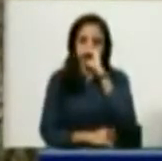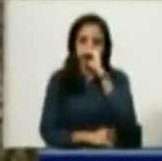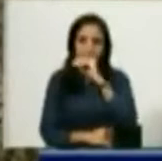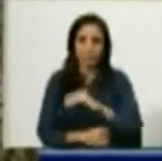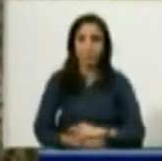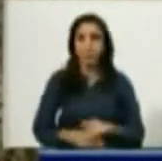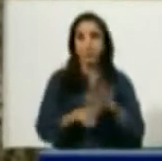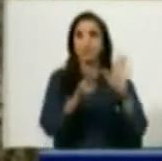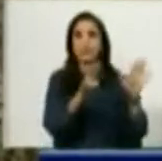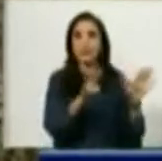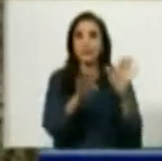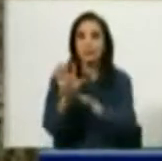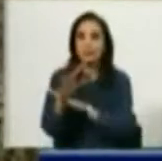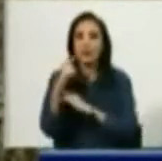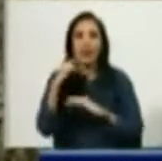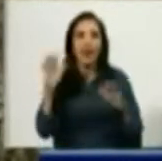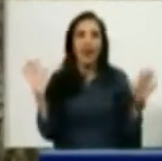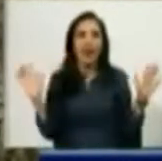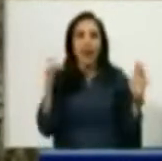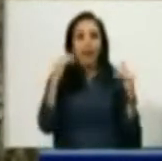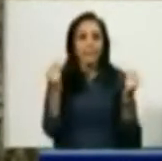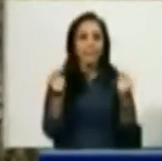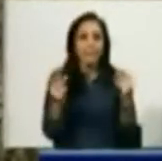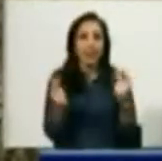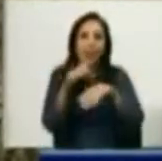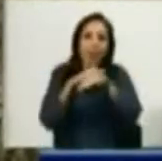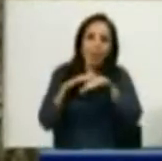siete a cinco Ay papá perdóname